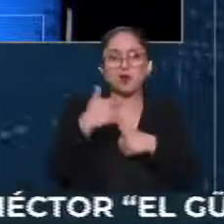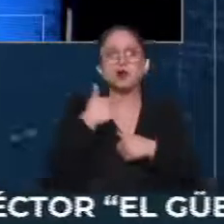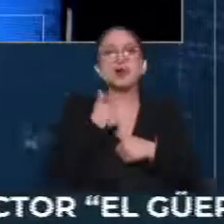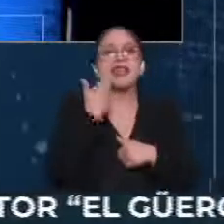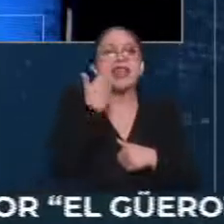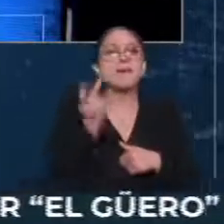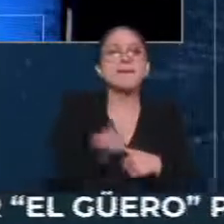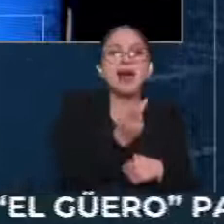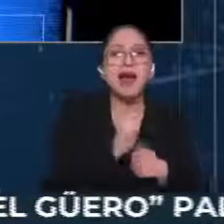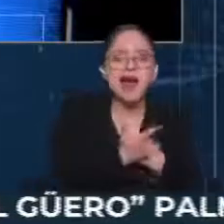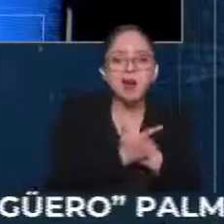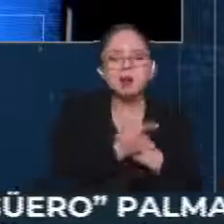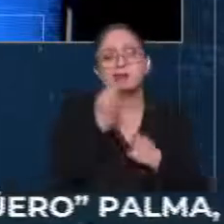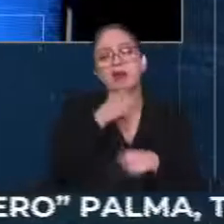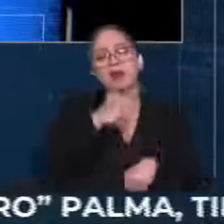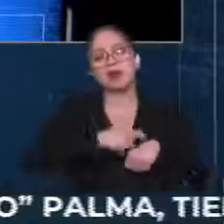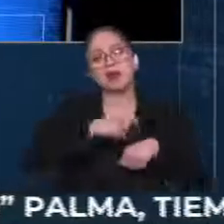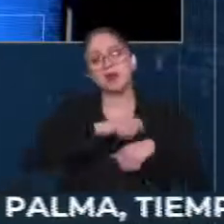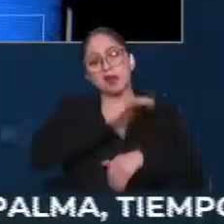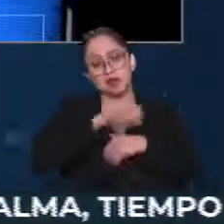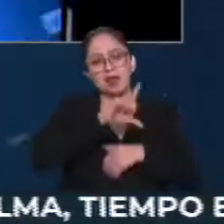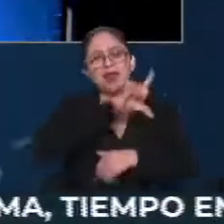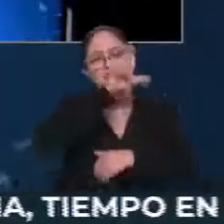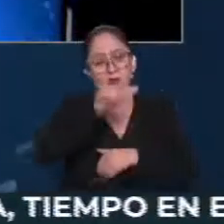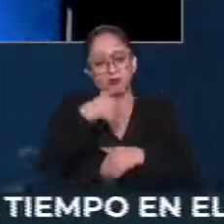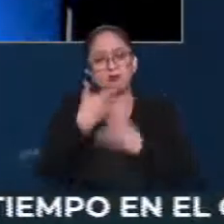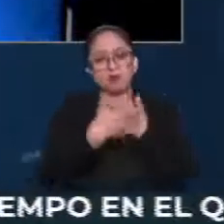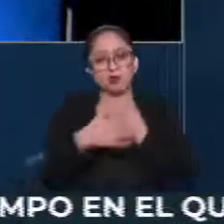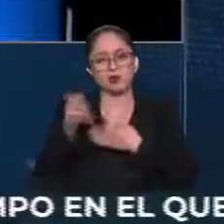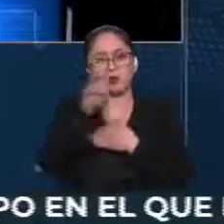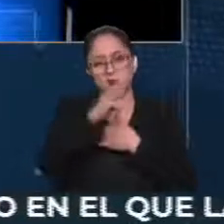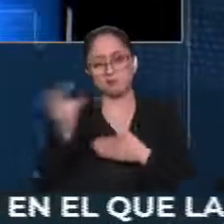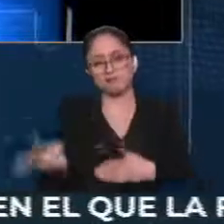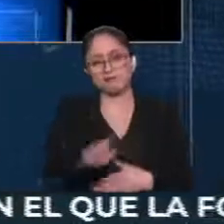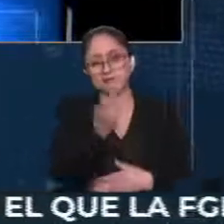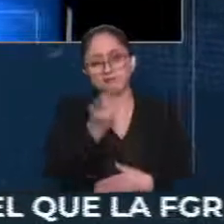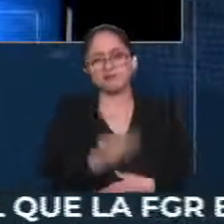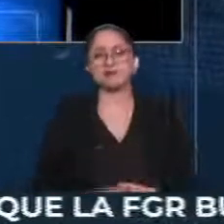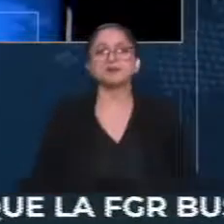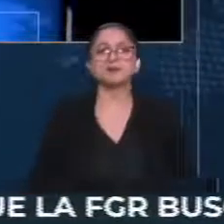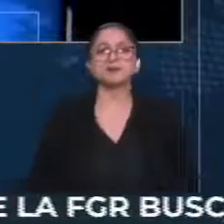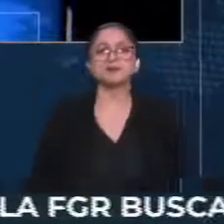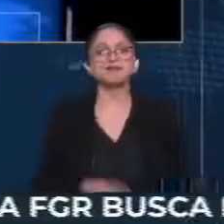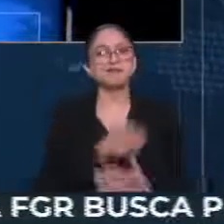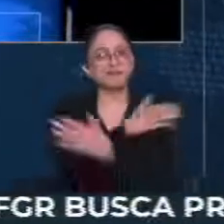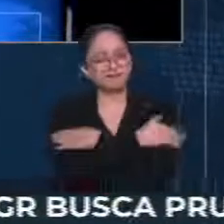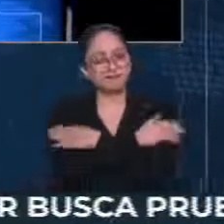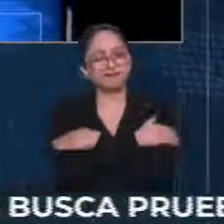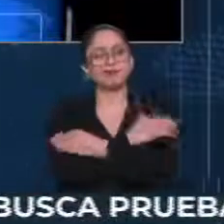platicamos. Muchísimas gracias por acompañarnos, Jonathan. Nos vemos el próximo miércoles. Les mando un fuerte abrazo, cuídense, hasta el próximo miércoles.